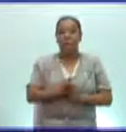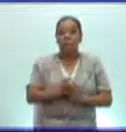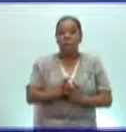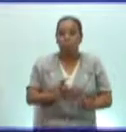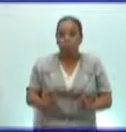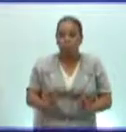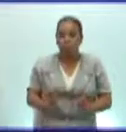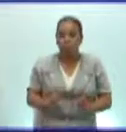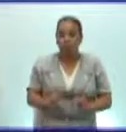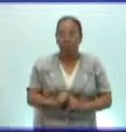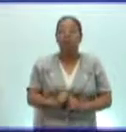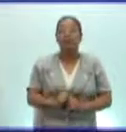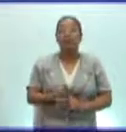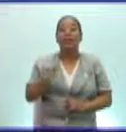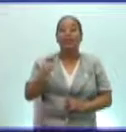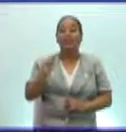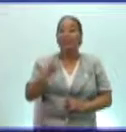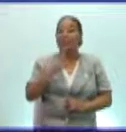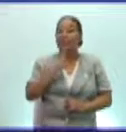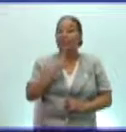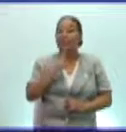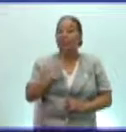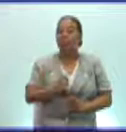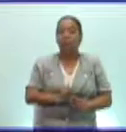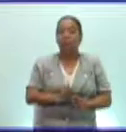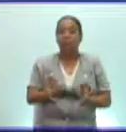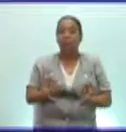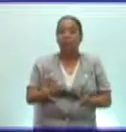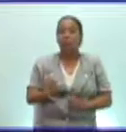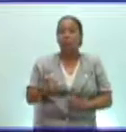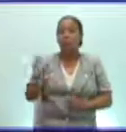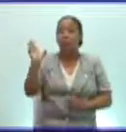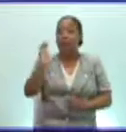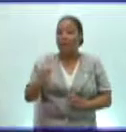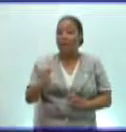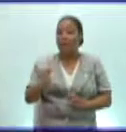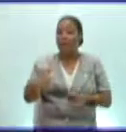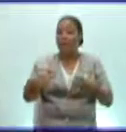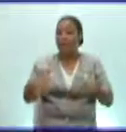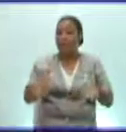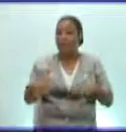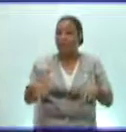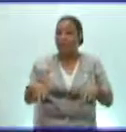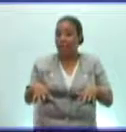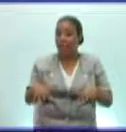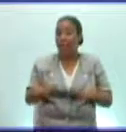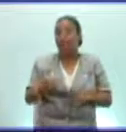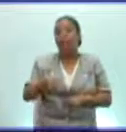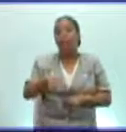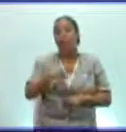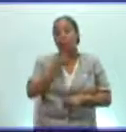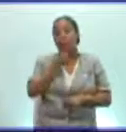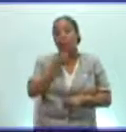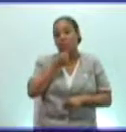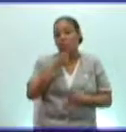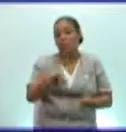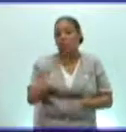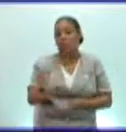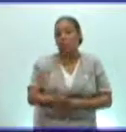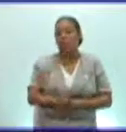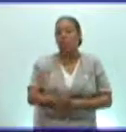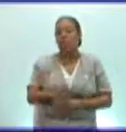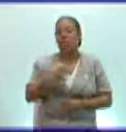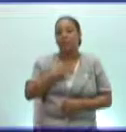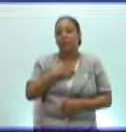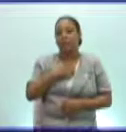agua pura es sencillamente también un electrolito débil, por tanto, tendrá la posibilidad de existir un